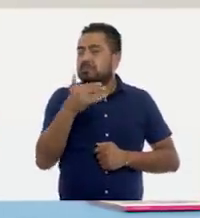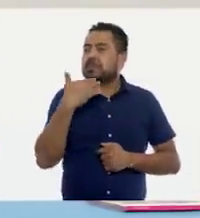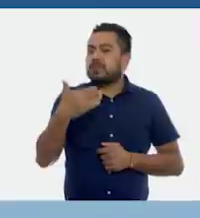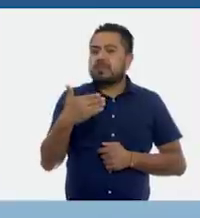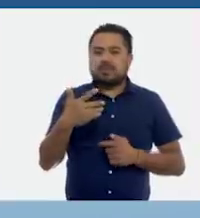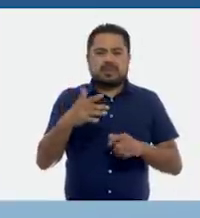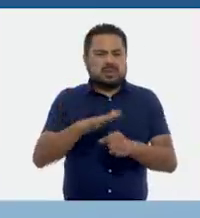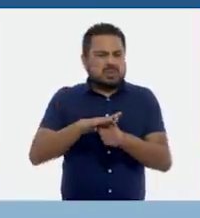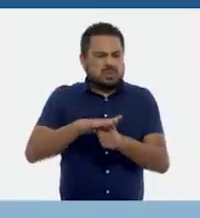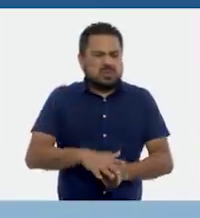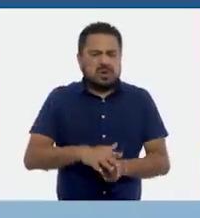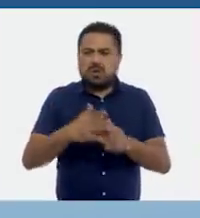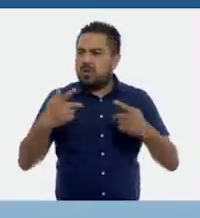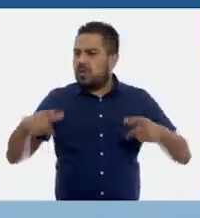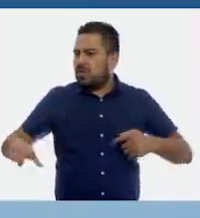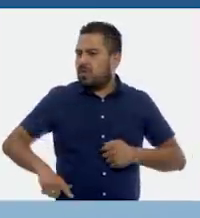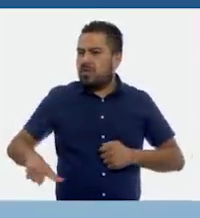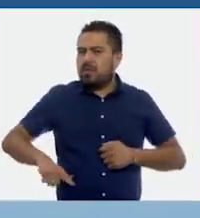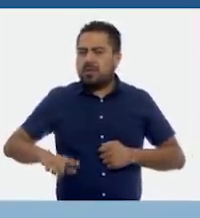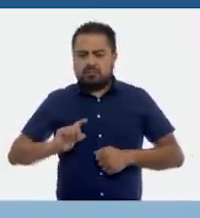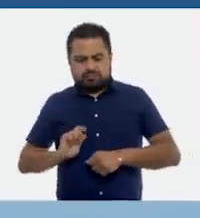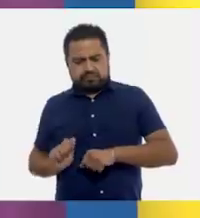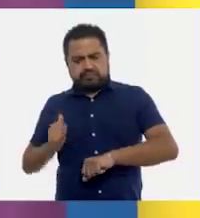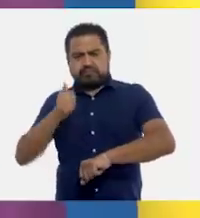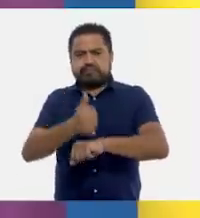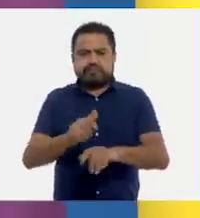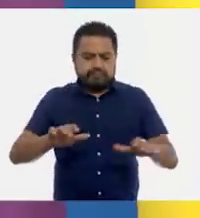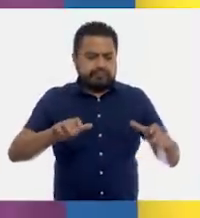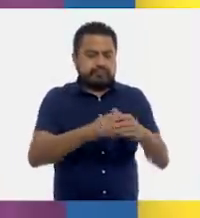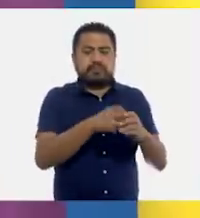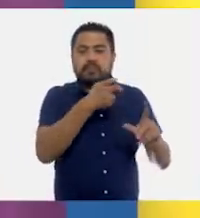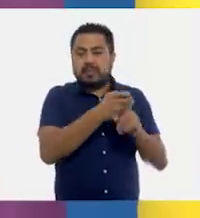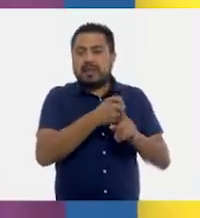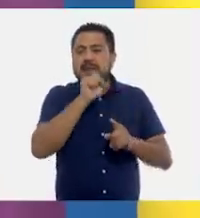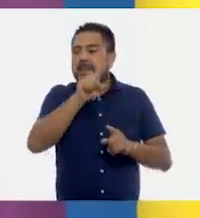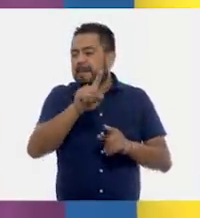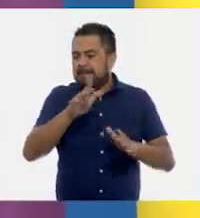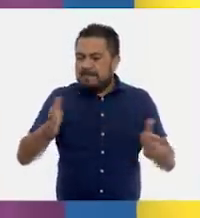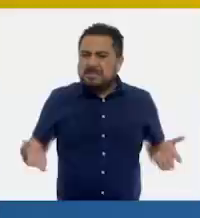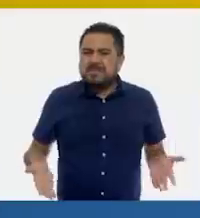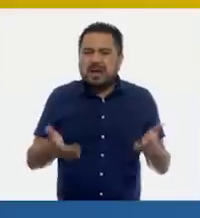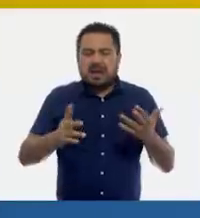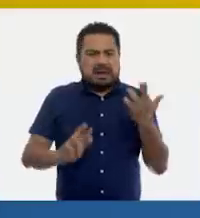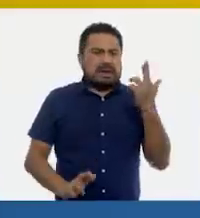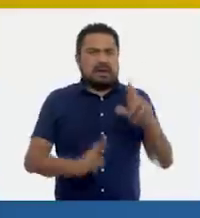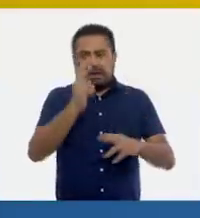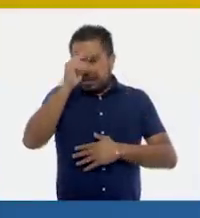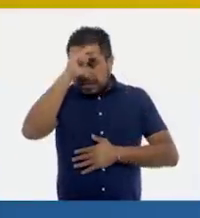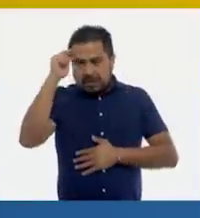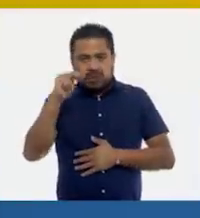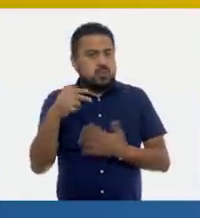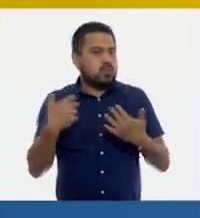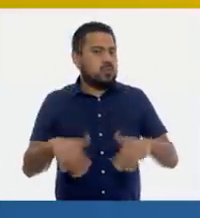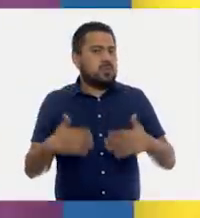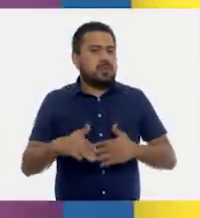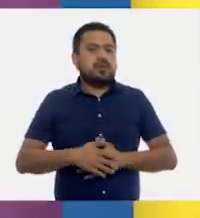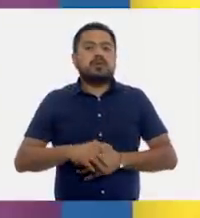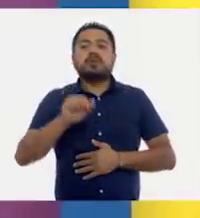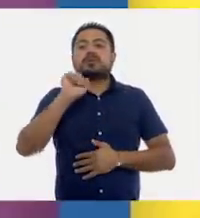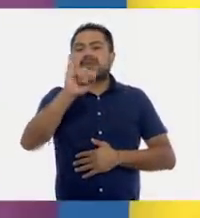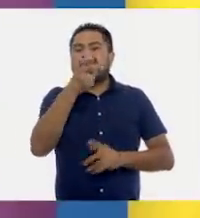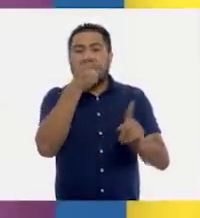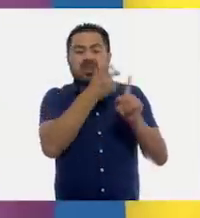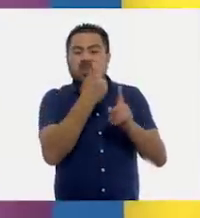La represión del gobierno se impuso sobre estos movimientos, pero fueron precursores de la Revolución Mexicana. Si estos